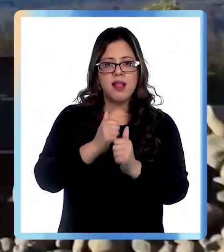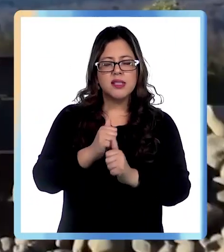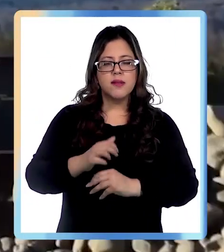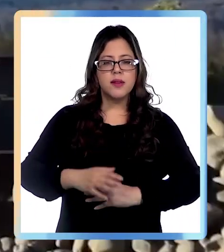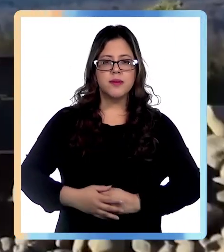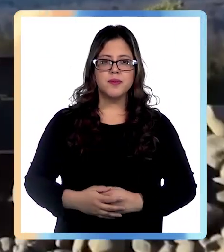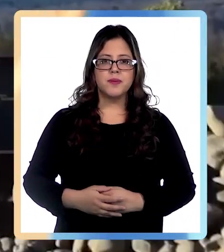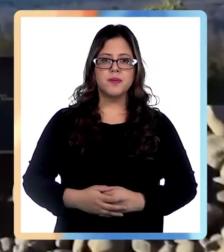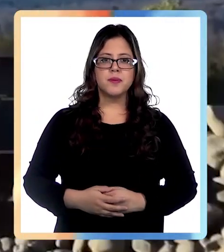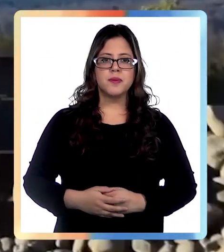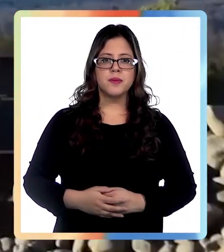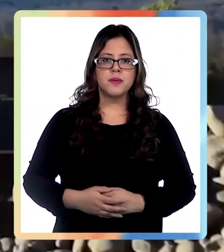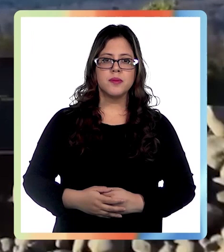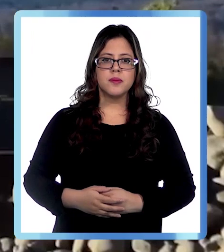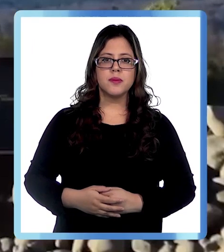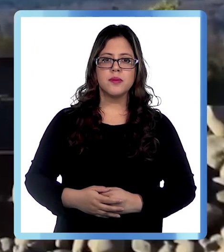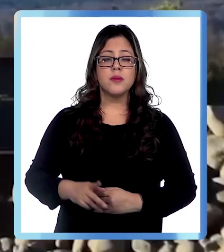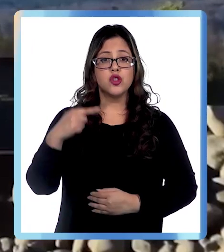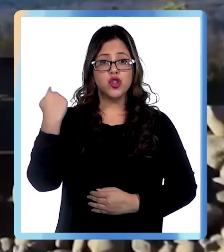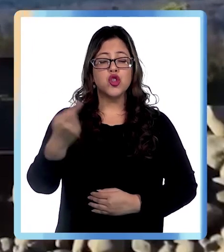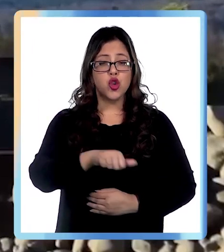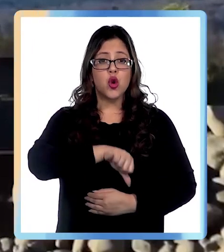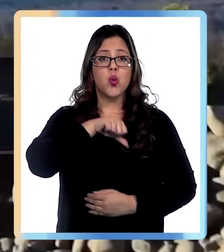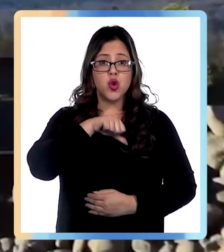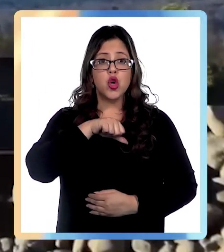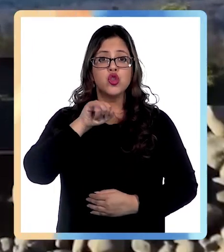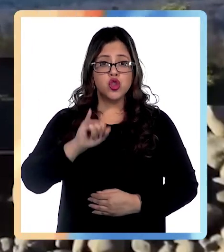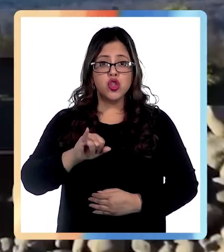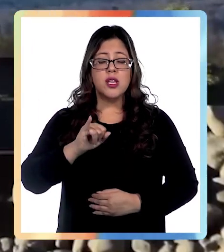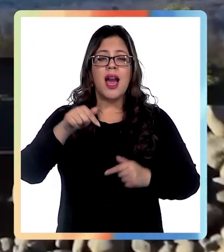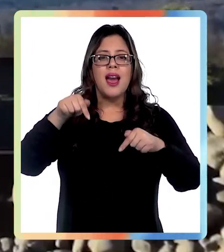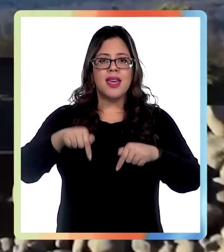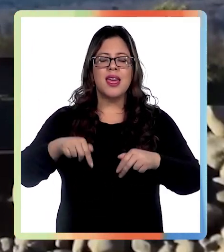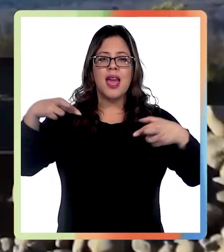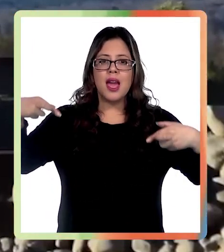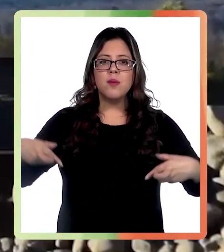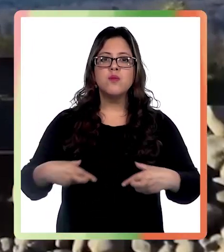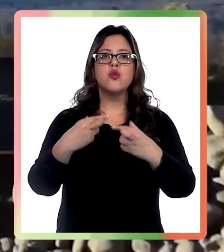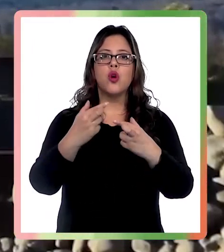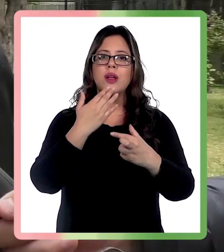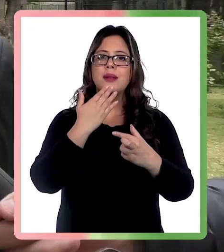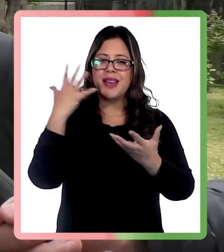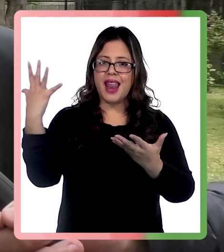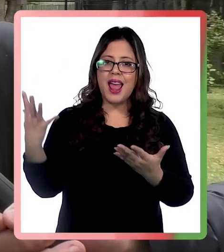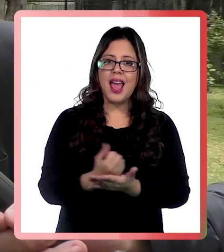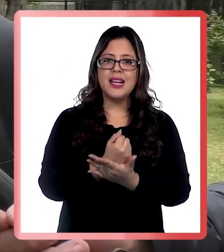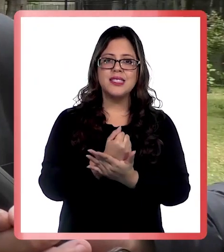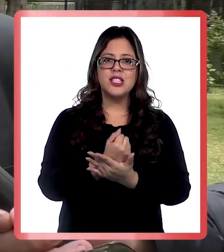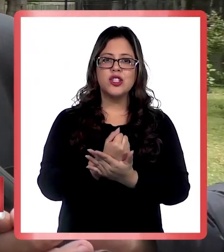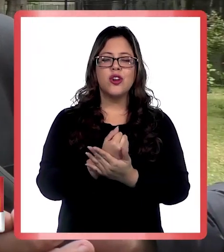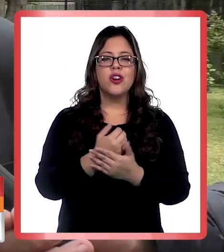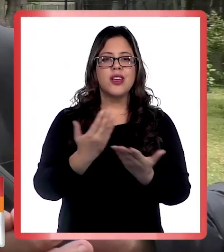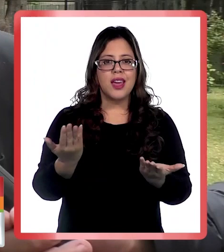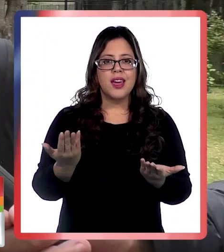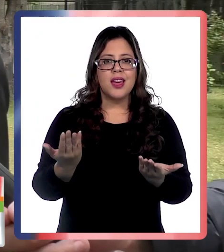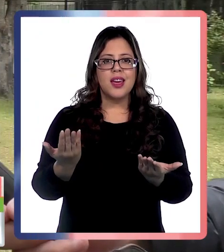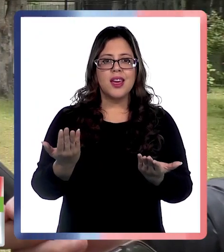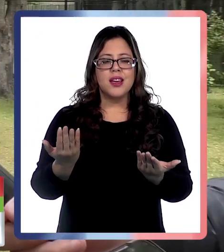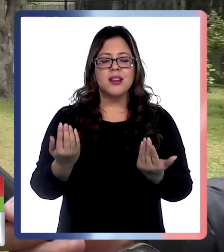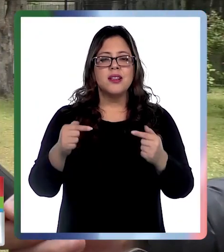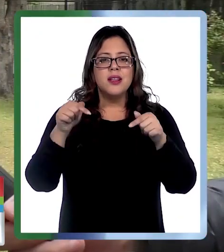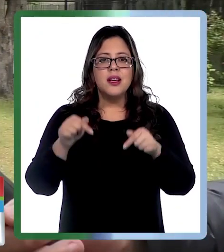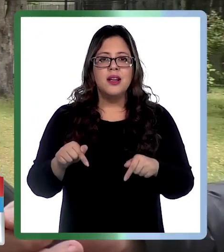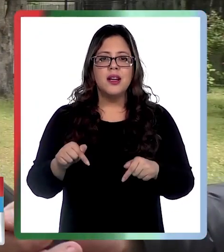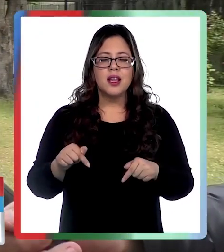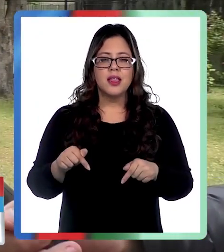Cuáles son los desafíos Cómo no los vamos a sentir orgullosos que se haya realizado aquí en pucón y le deseamos todo el éxito del mundo a